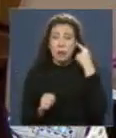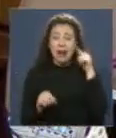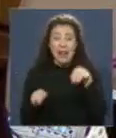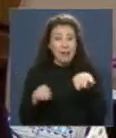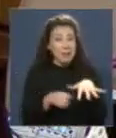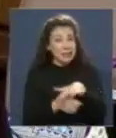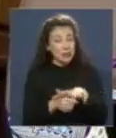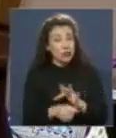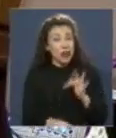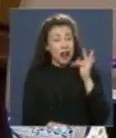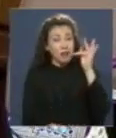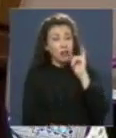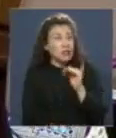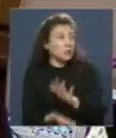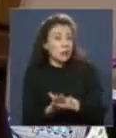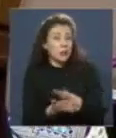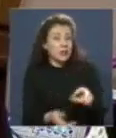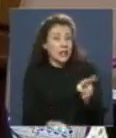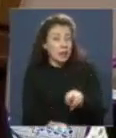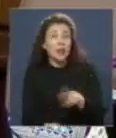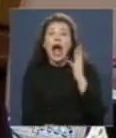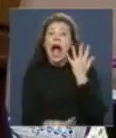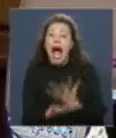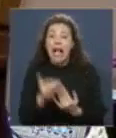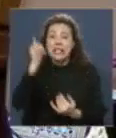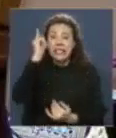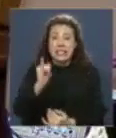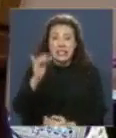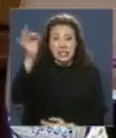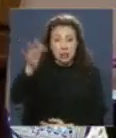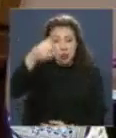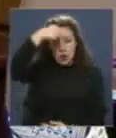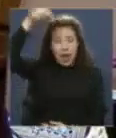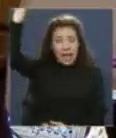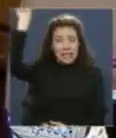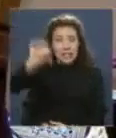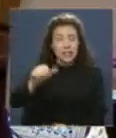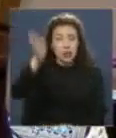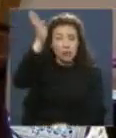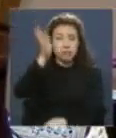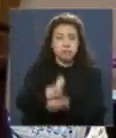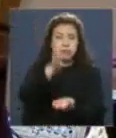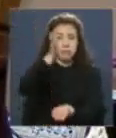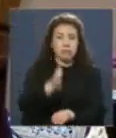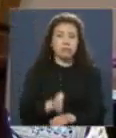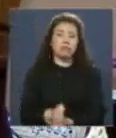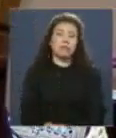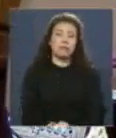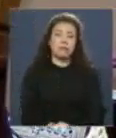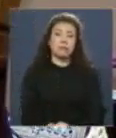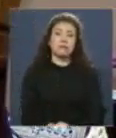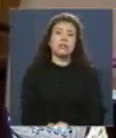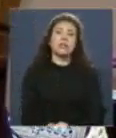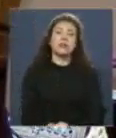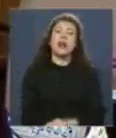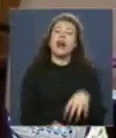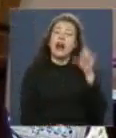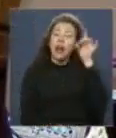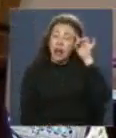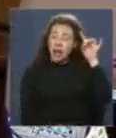tengan, si ocurren, tengan una condena absolutamente ejemplificadora. Sabemos que